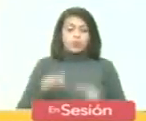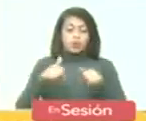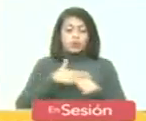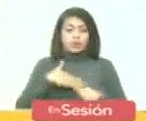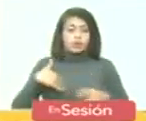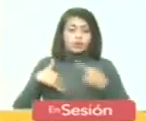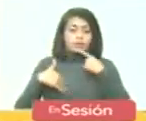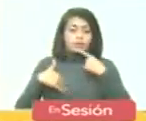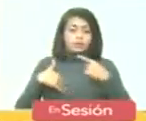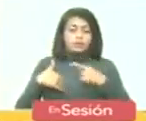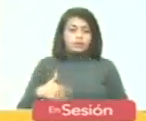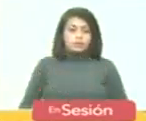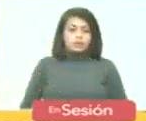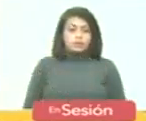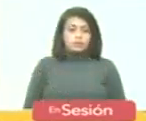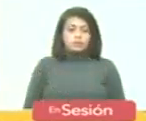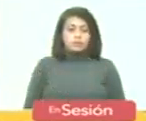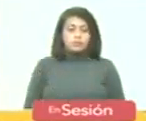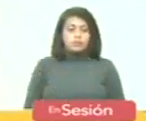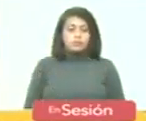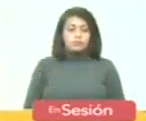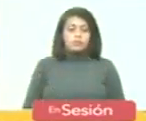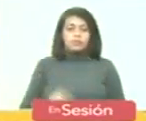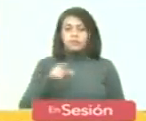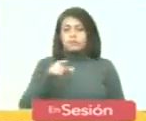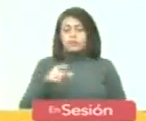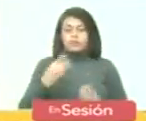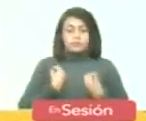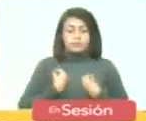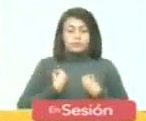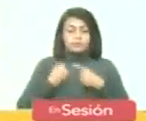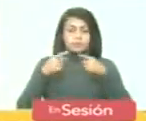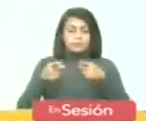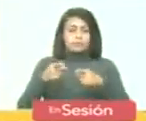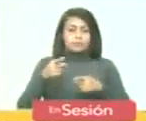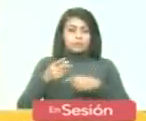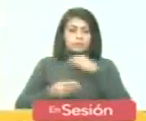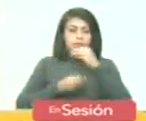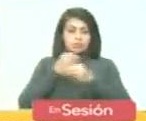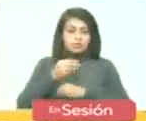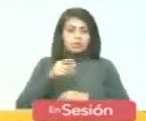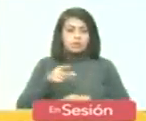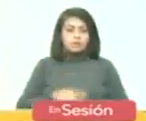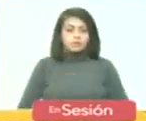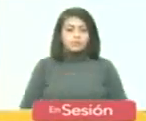hablar ante la situación que se presenta,